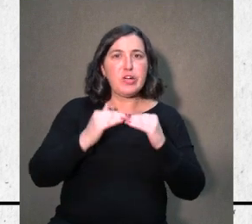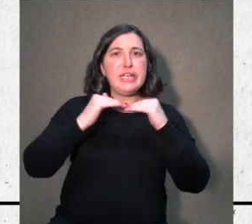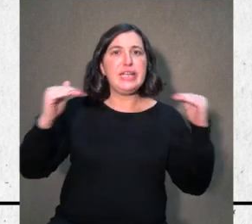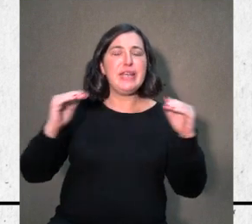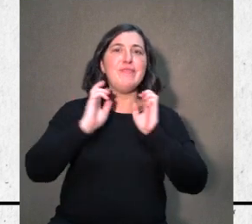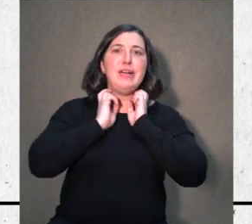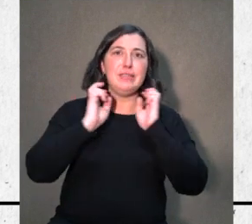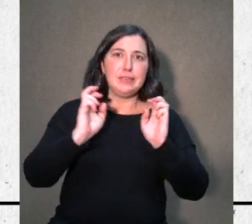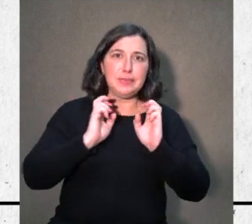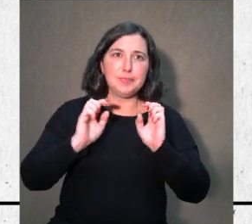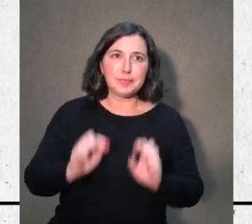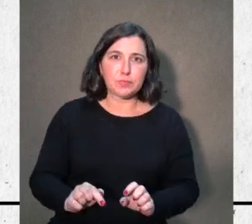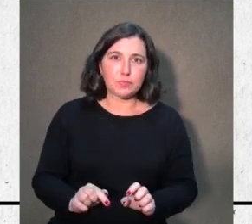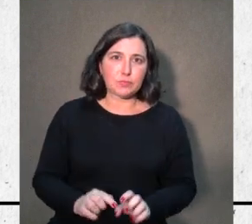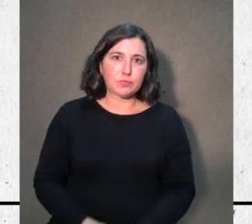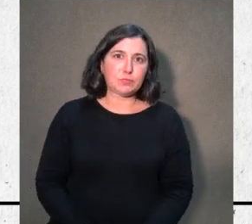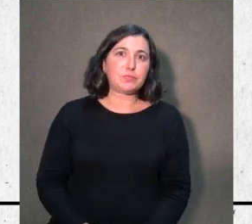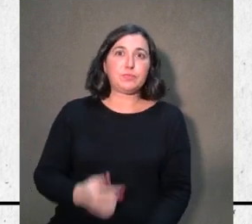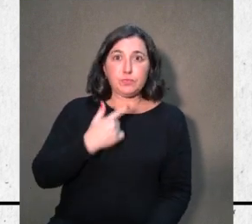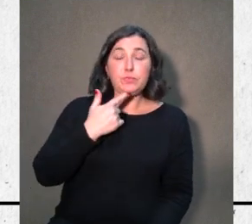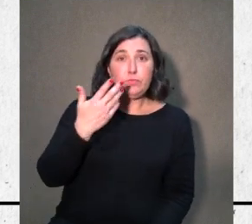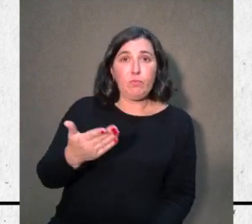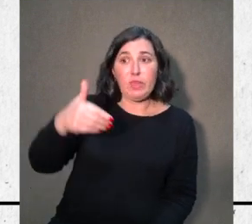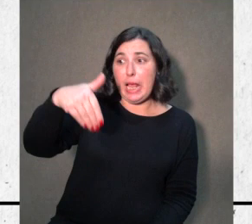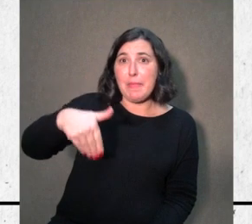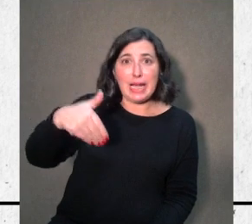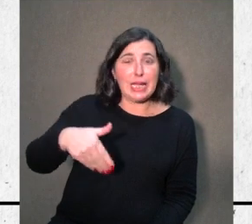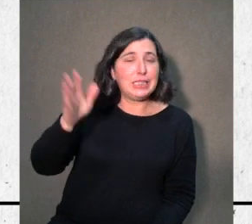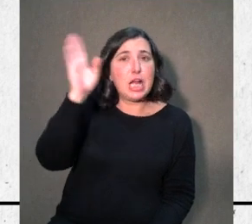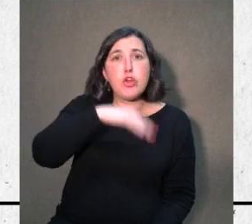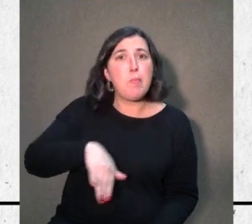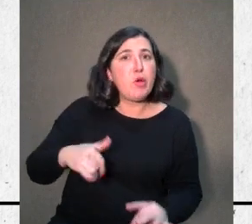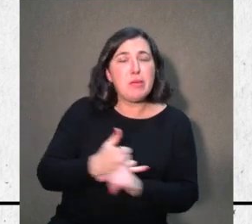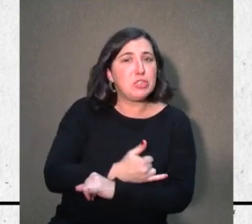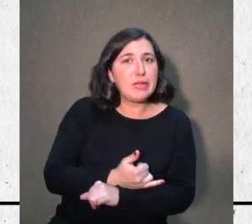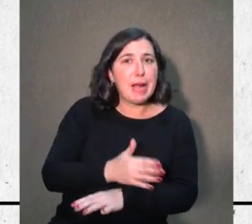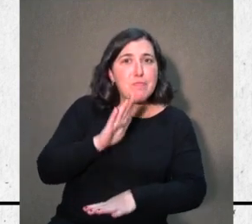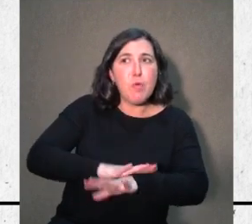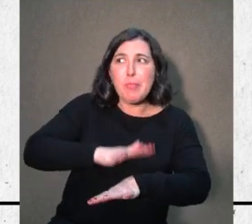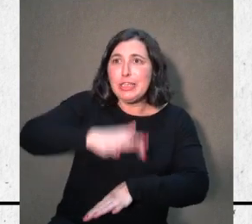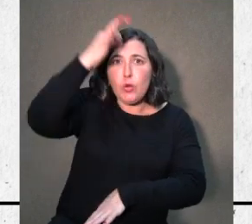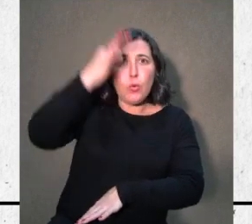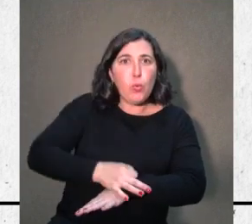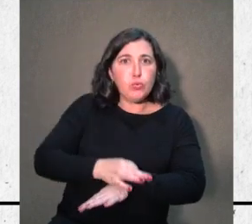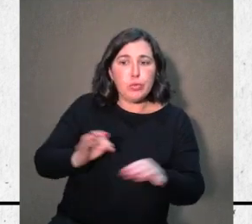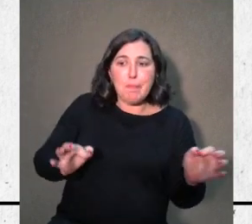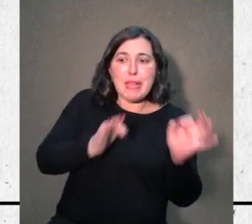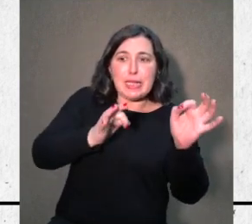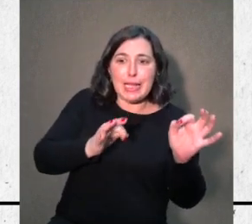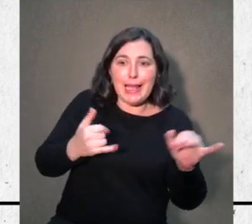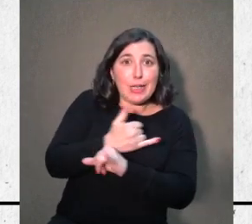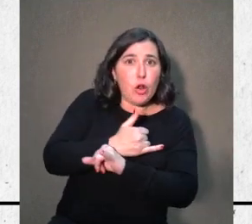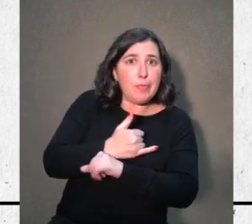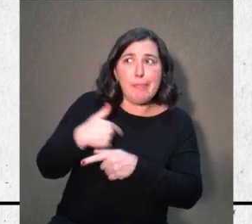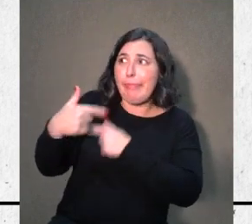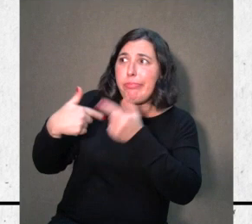ese nivel de exposición. Tal cual decía Margarita, nosotros no nos podemos equivocar, porque eso sucede en ese momento, justo ahí, y si le agarraste,